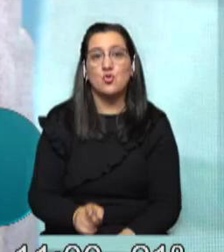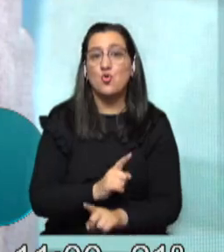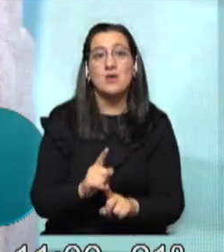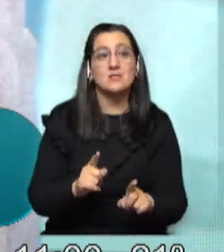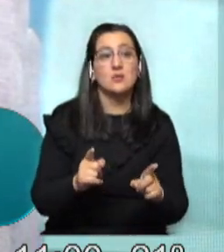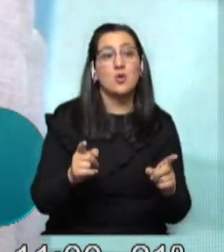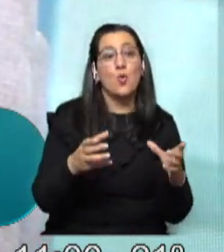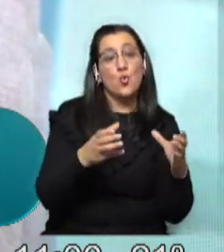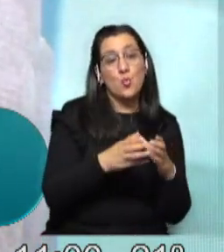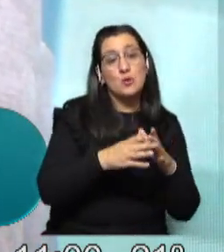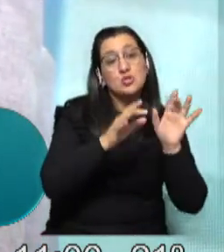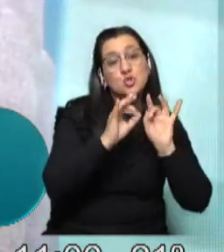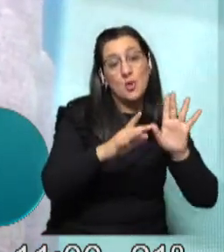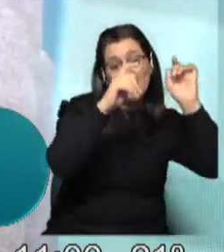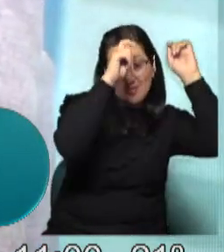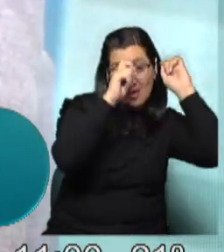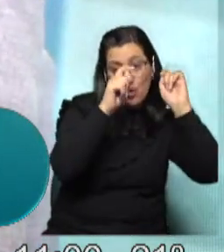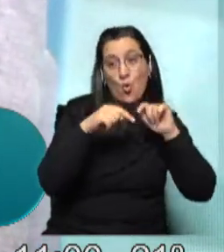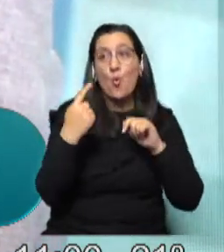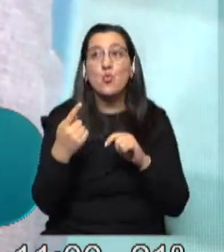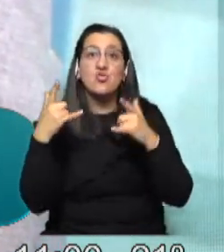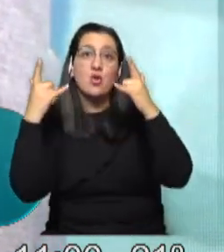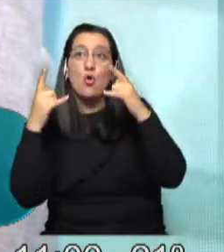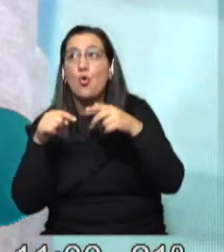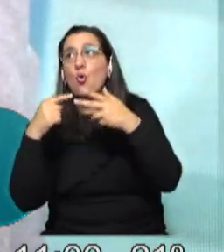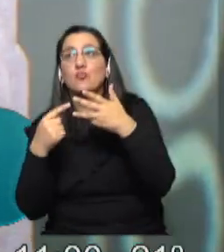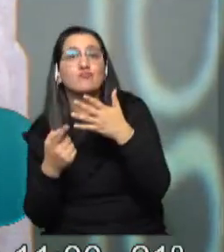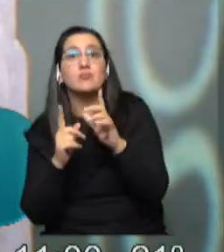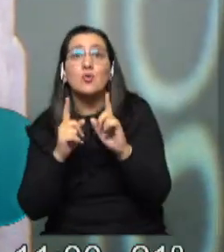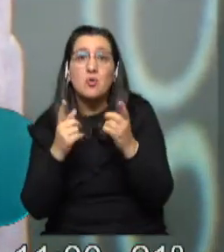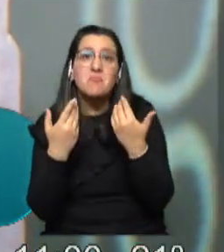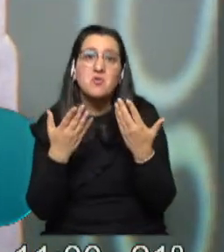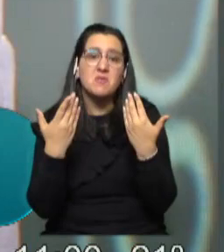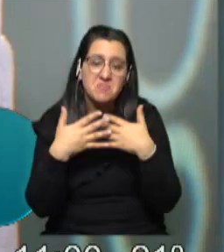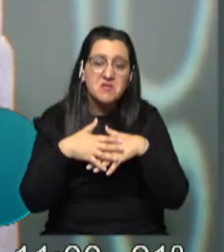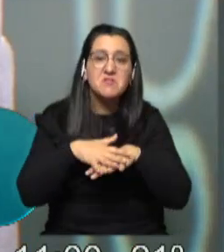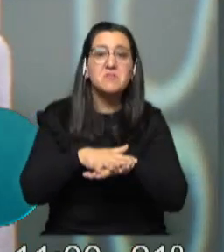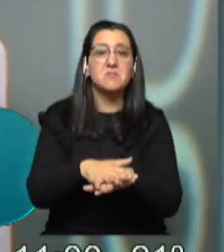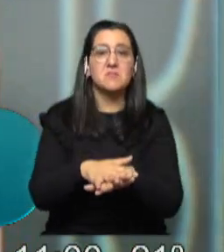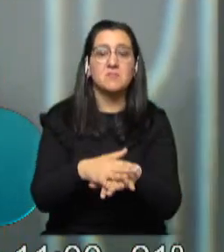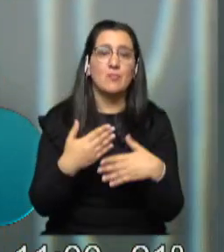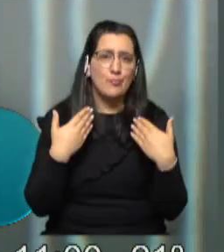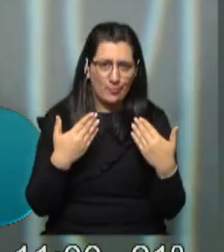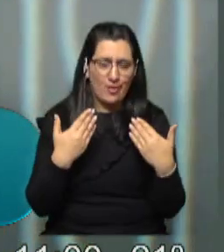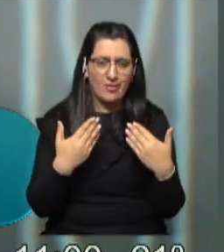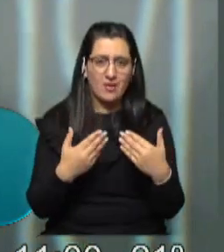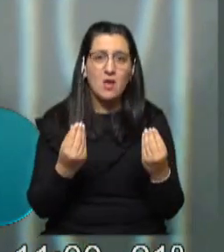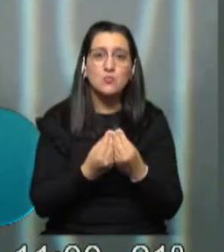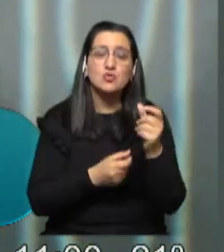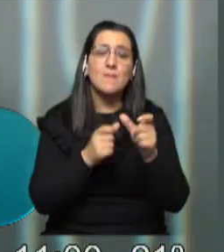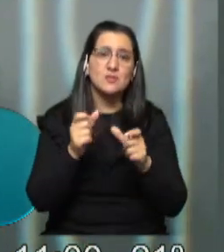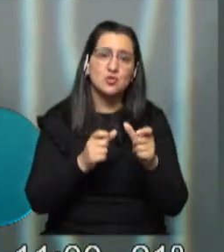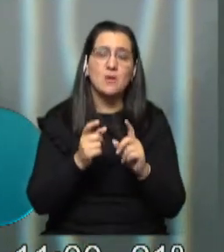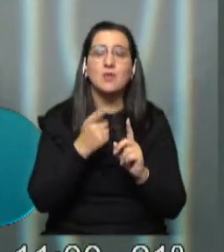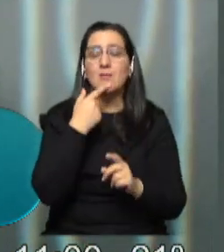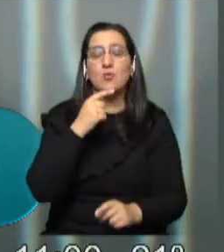no es un público de tango, un público de rock, un público se puede combinar. Va a haber mucha gente, va a estar